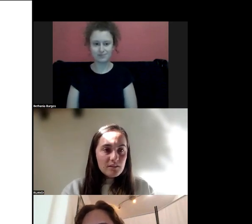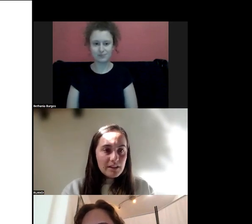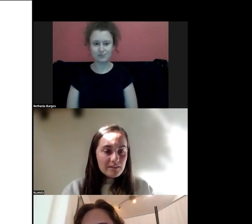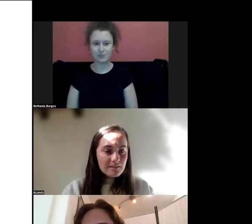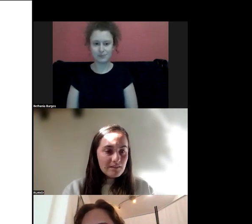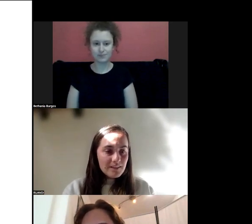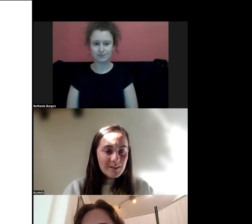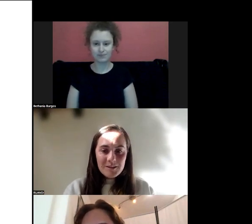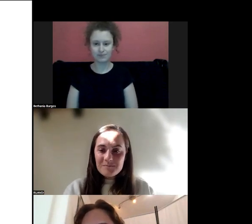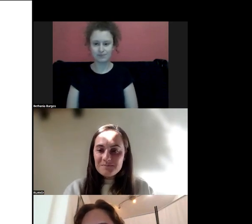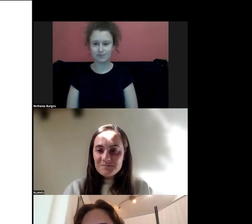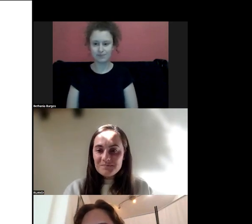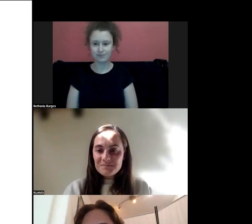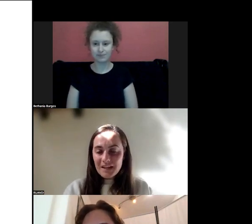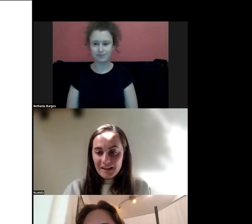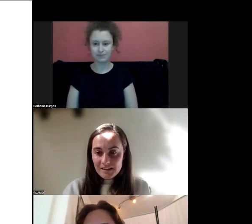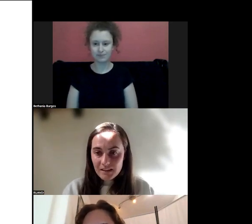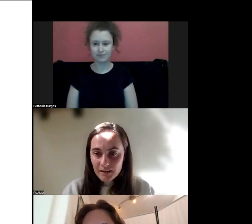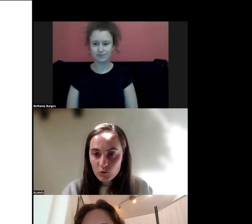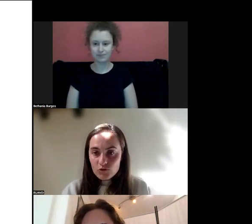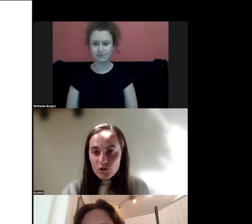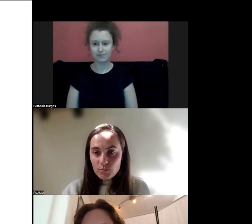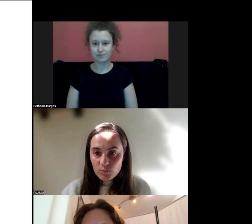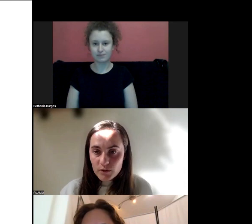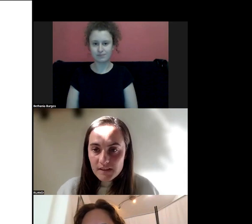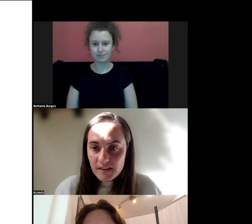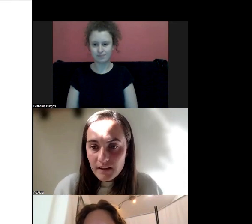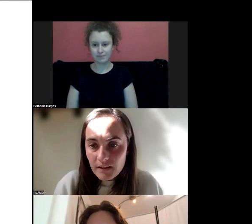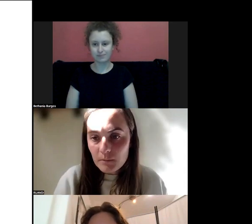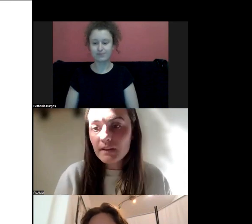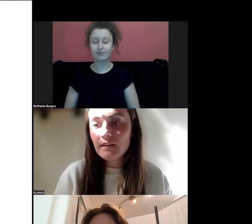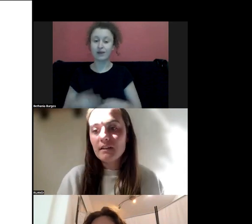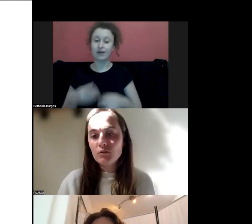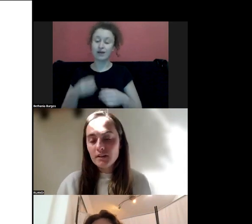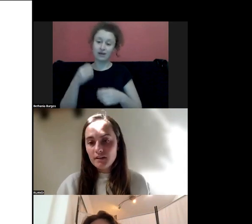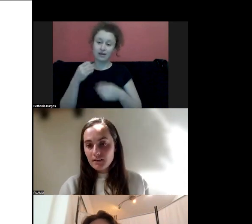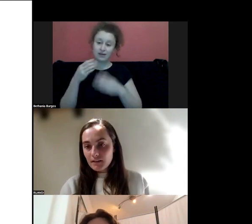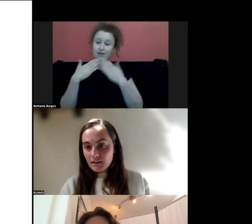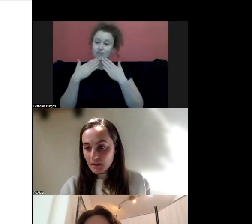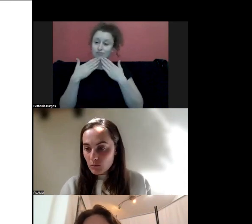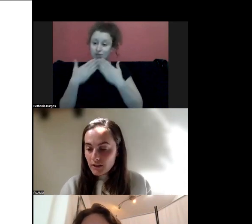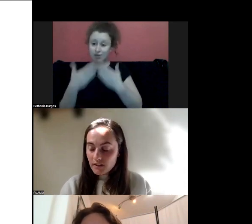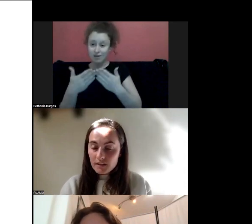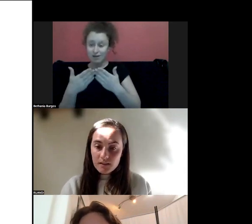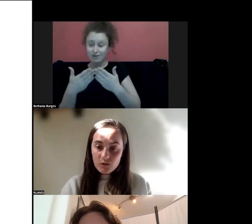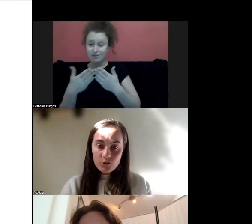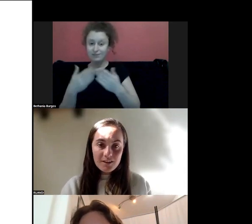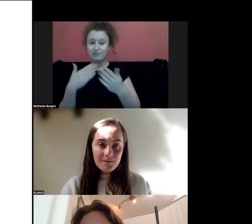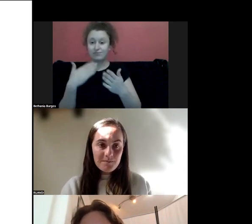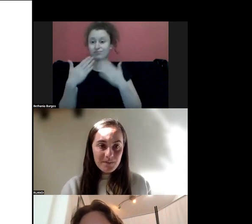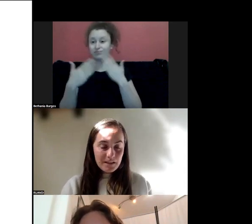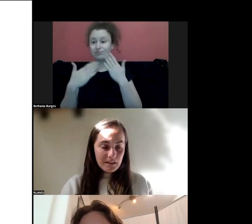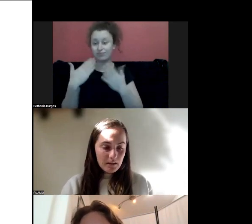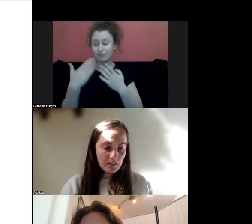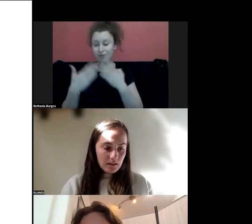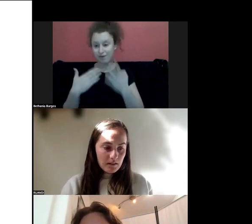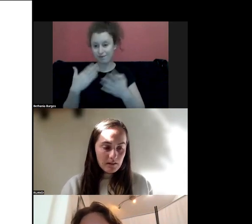Bueno, Silvia, agradecerte mucho por tu ponencia, realmente creo que es muy